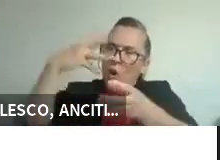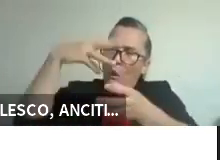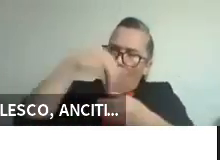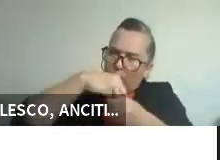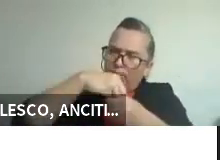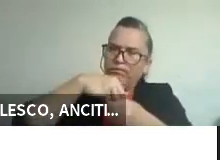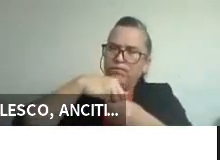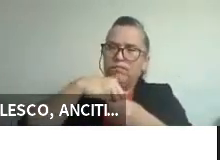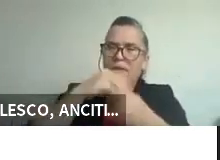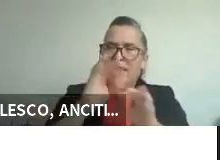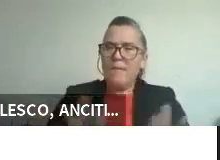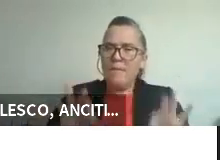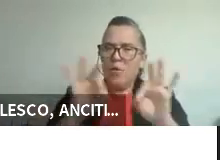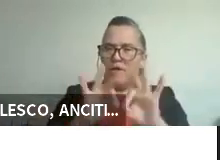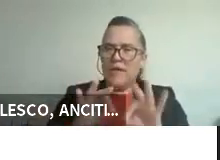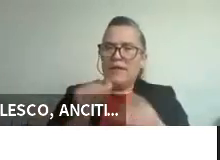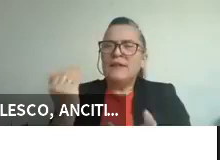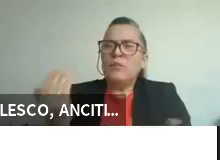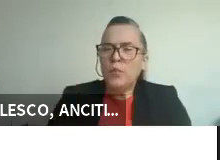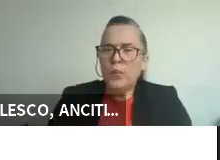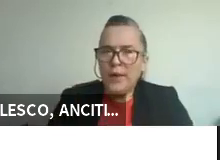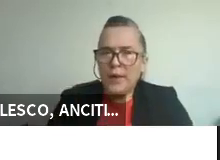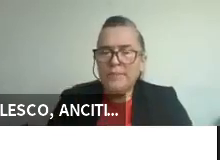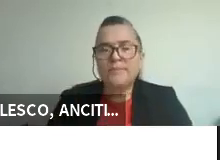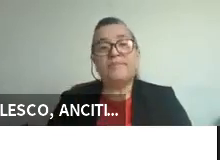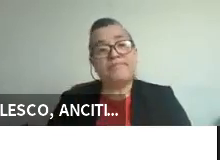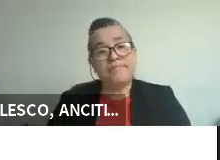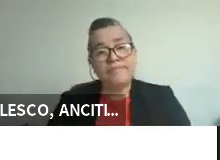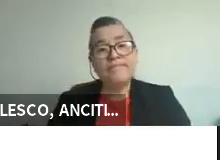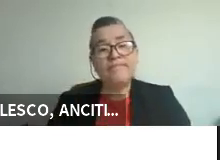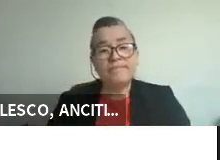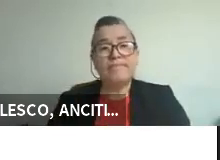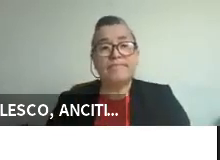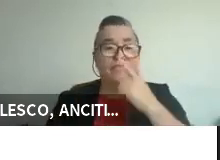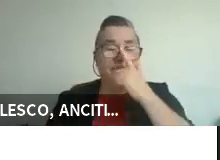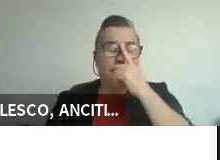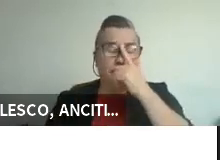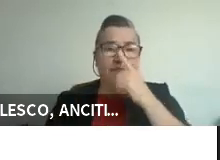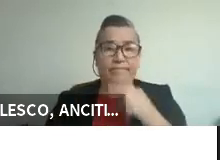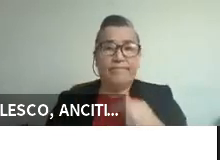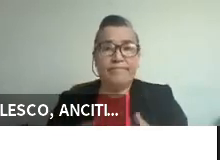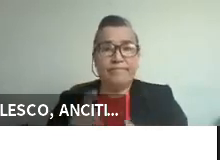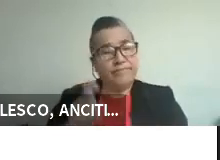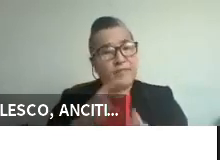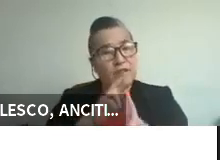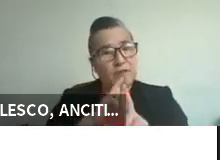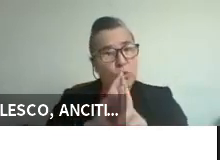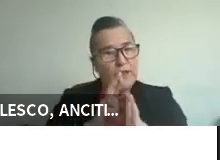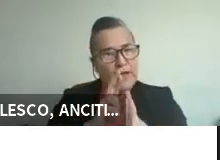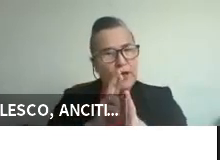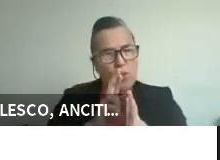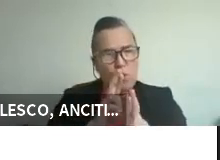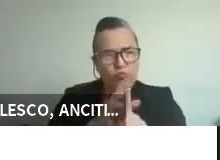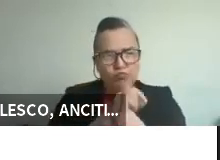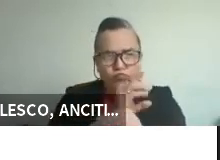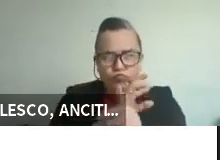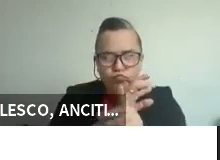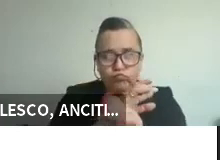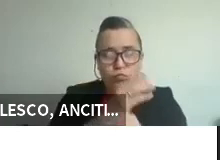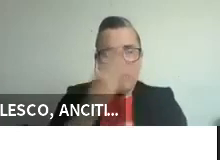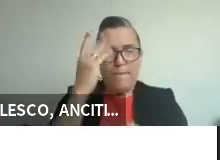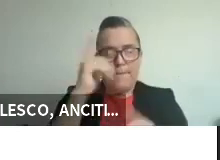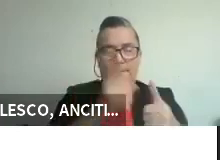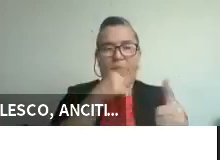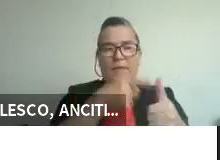esta es una pregunta que es importante responder con detenimiento en primer lugar porque la